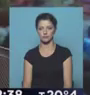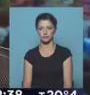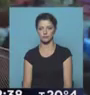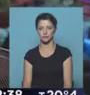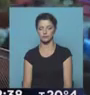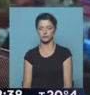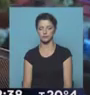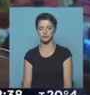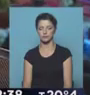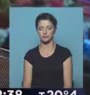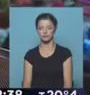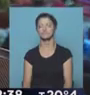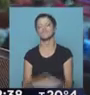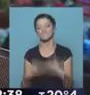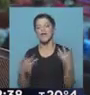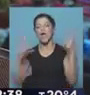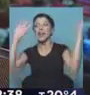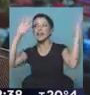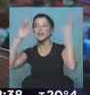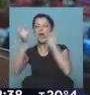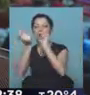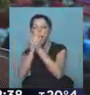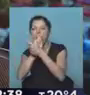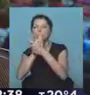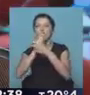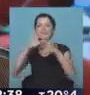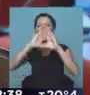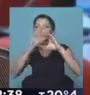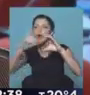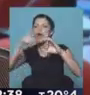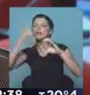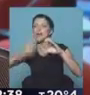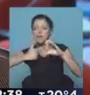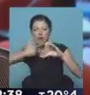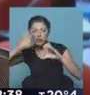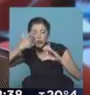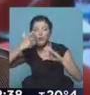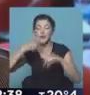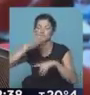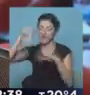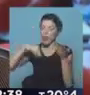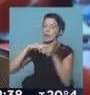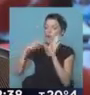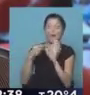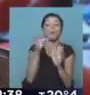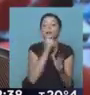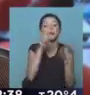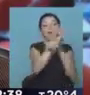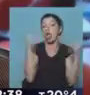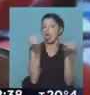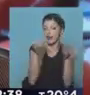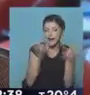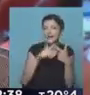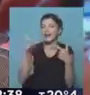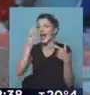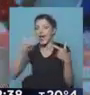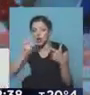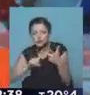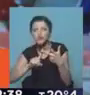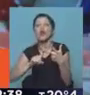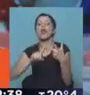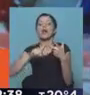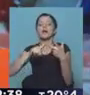Lo dicho, el cambio climático puede afectarnos y mucho. Heladeras, aire acondicionado, insecticidas, aerosoles en general. Es lo que tenemos en